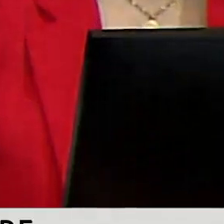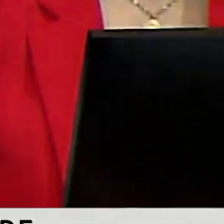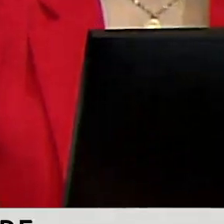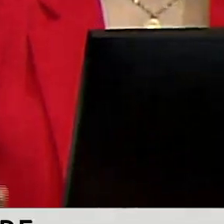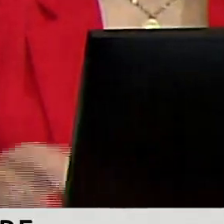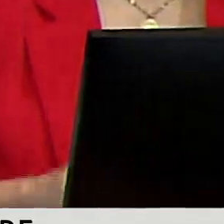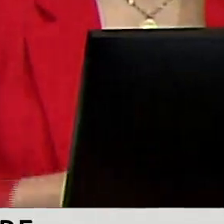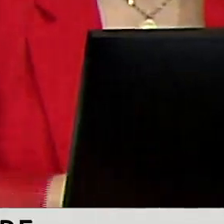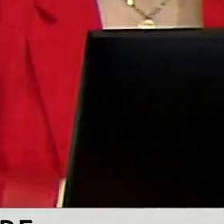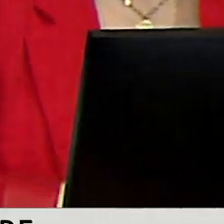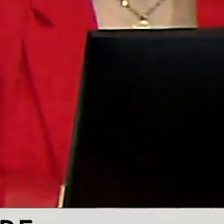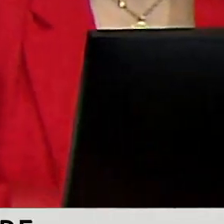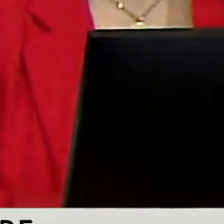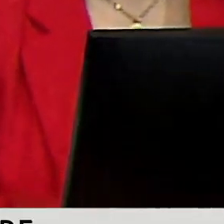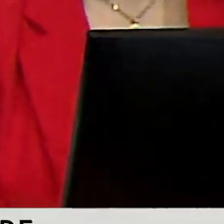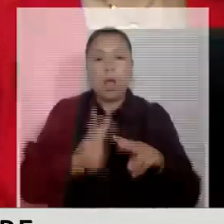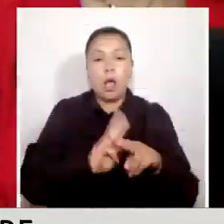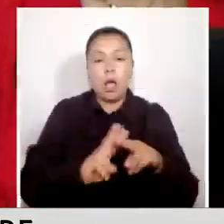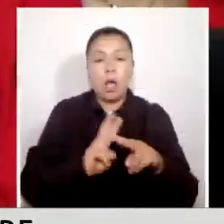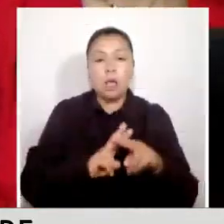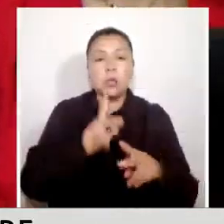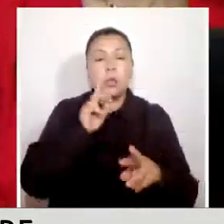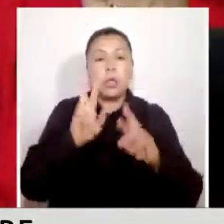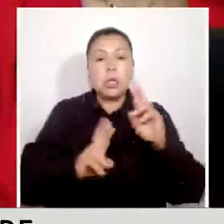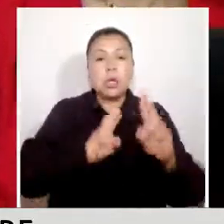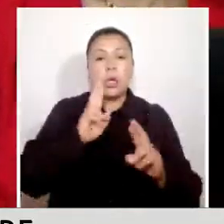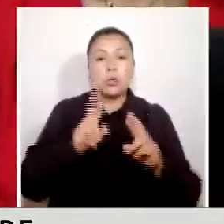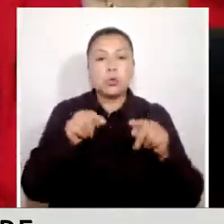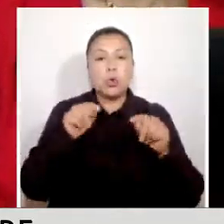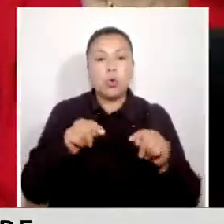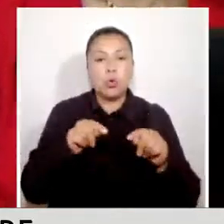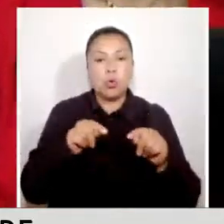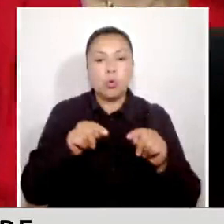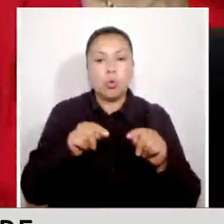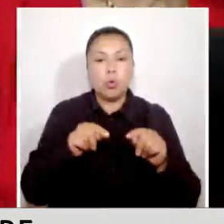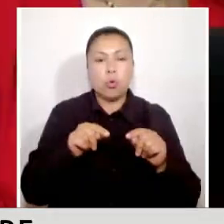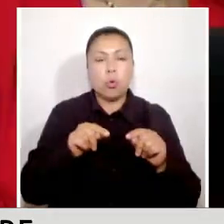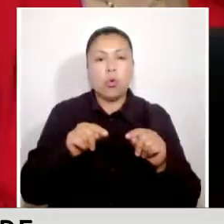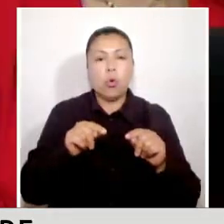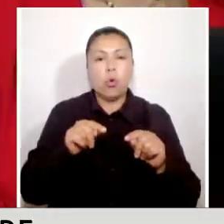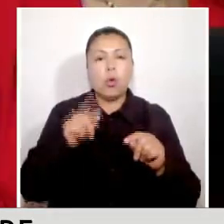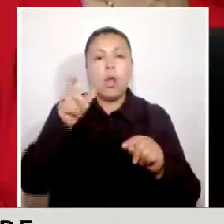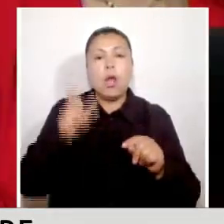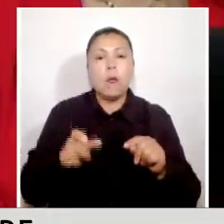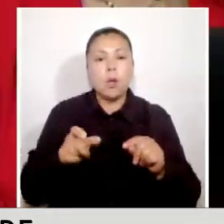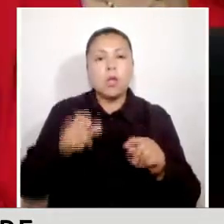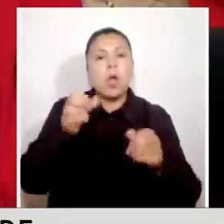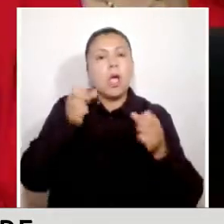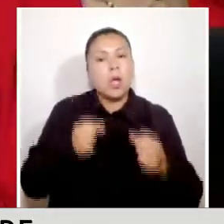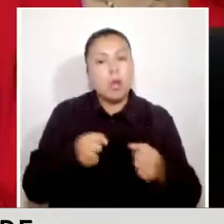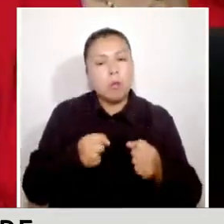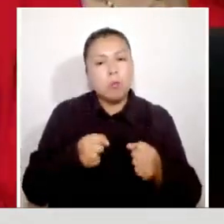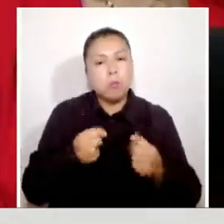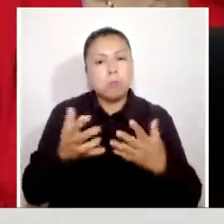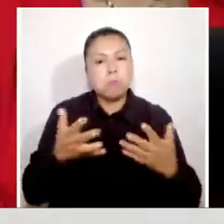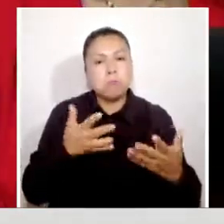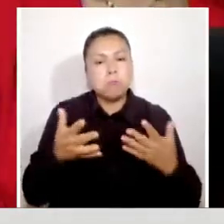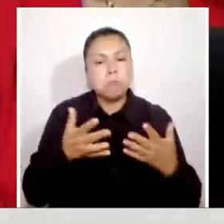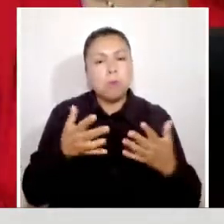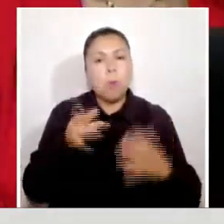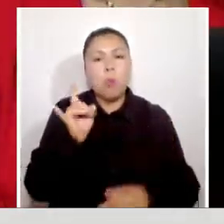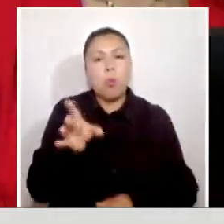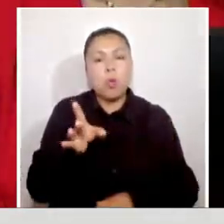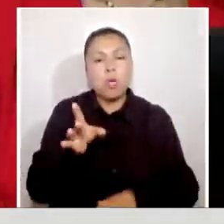la realiza o lo que tiene que ver también por ejemplo con el enajenado mental que podría eventualmente vulnerar ciertos